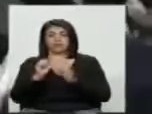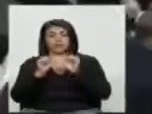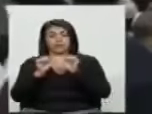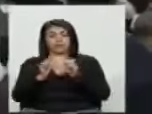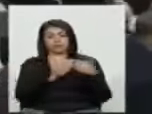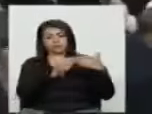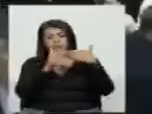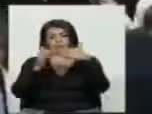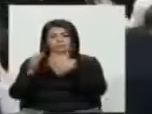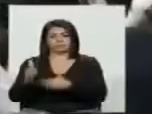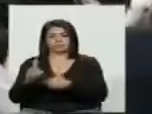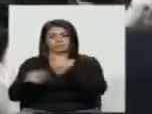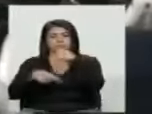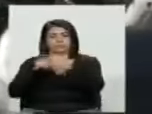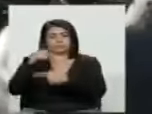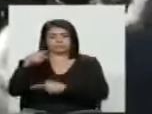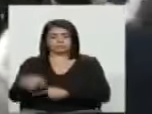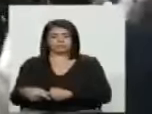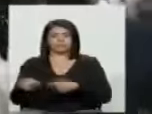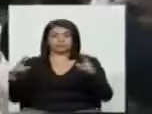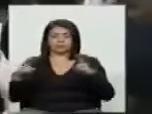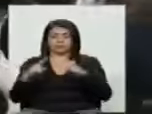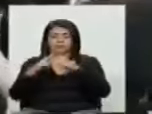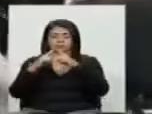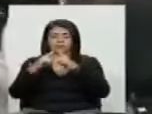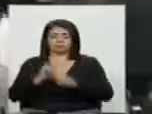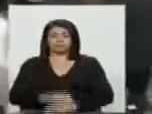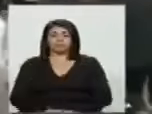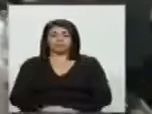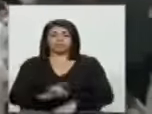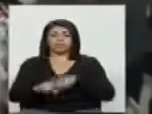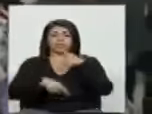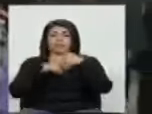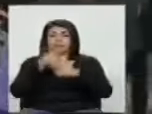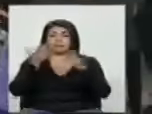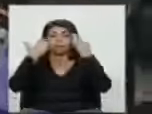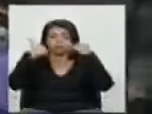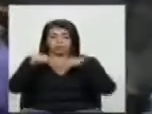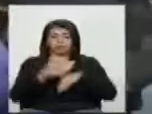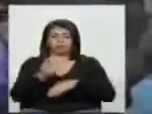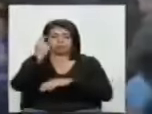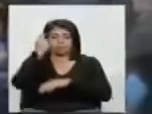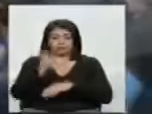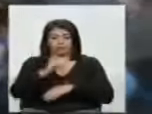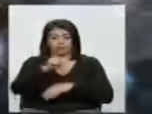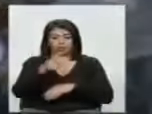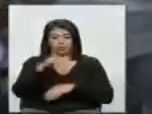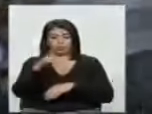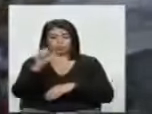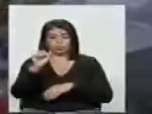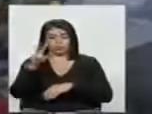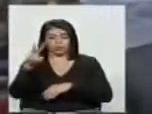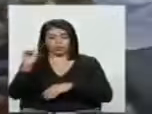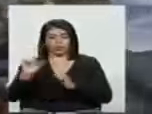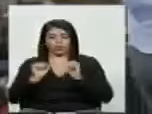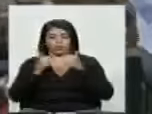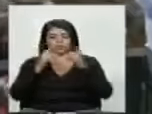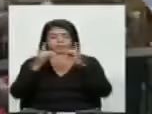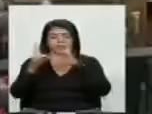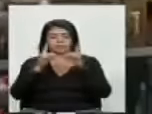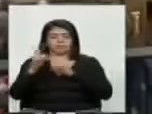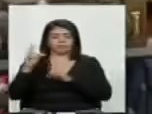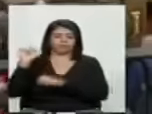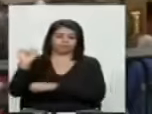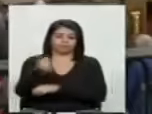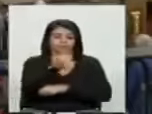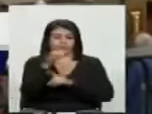quedando diferidos los siguientes artículos para una próxima discusión. Seguidamente, el diputado Gustavo Villapol inició el debate para condenar